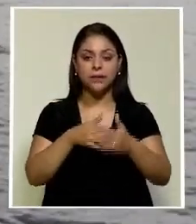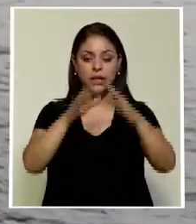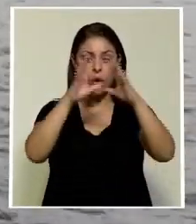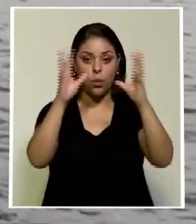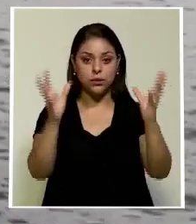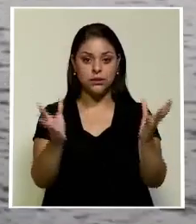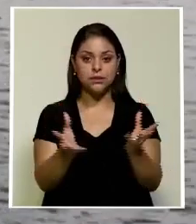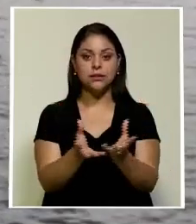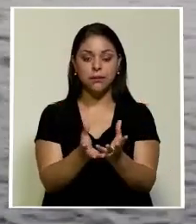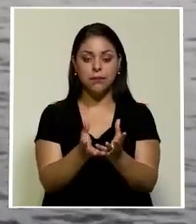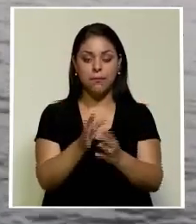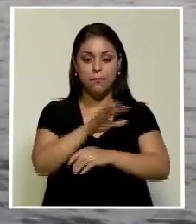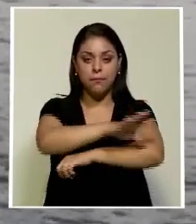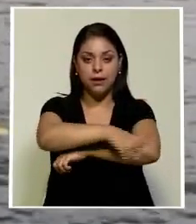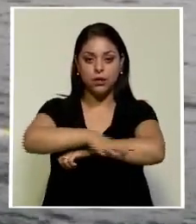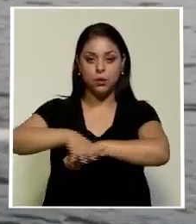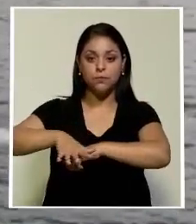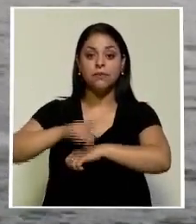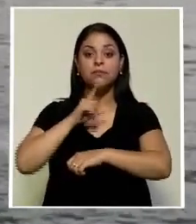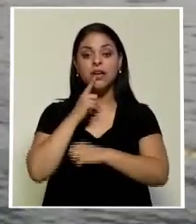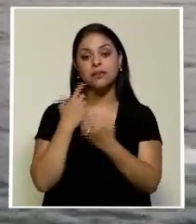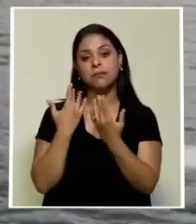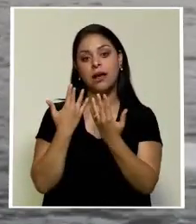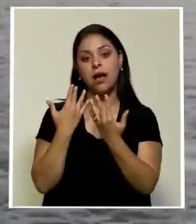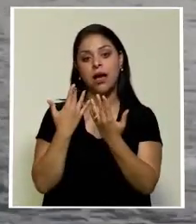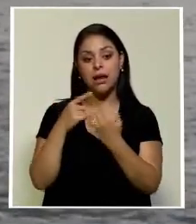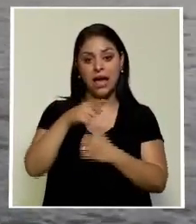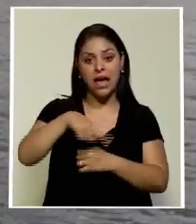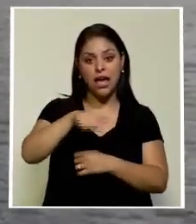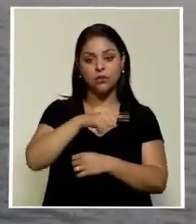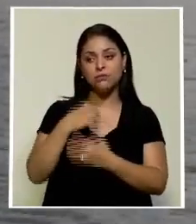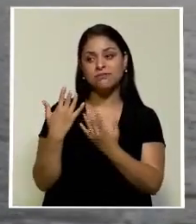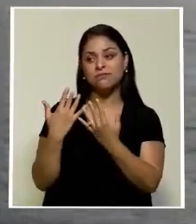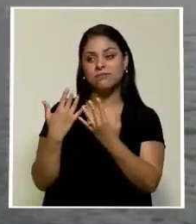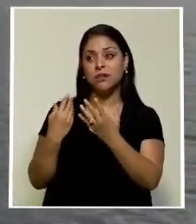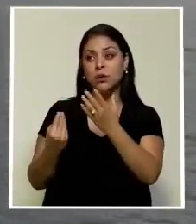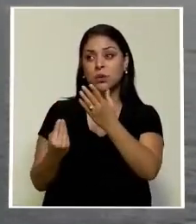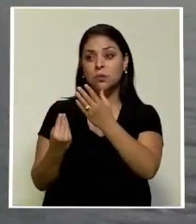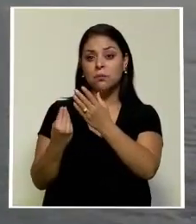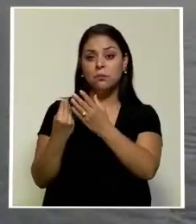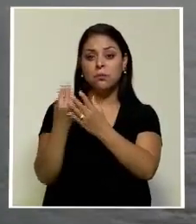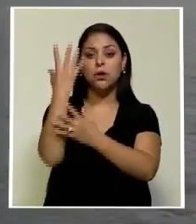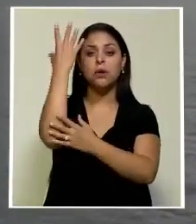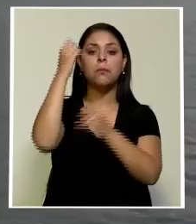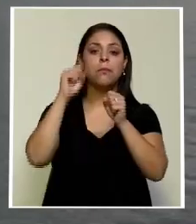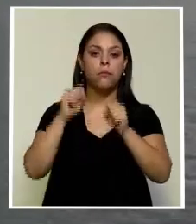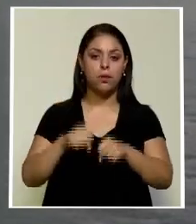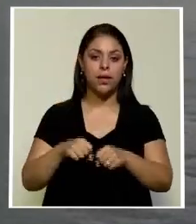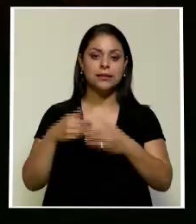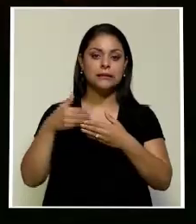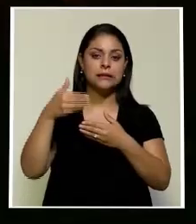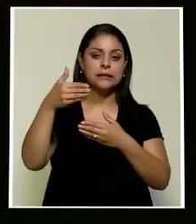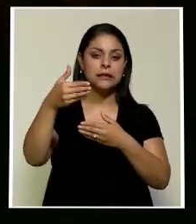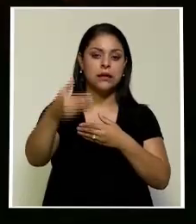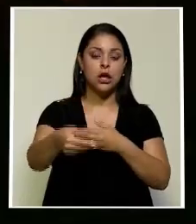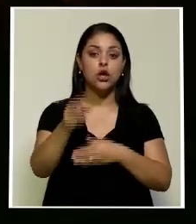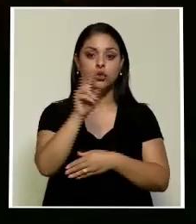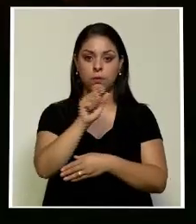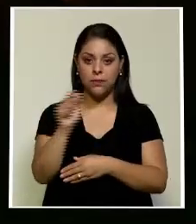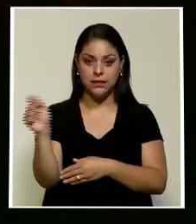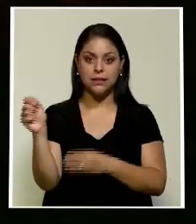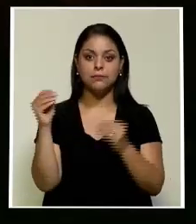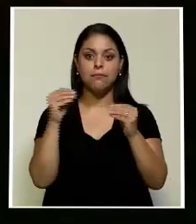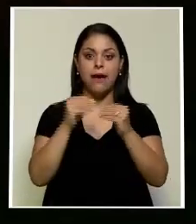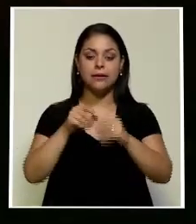de evacuados de La Palma no pueden más que esperar hasta que termine una erupción que se podría alargar otros 2 meses. Las últimas coladas